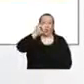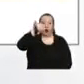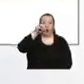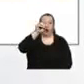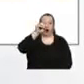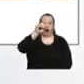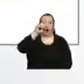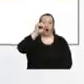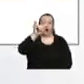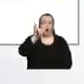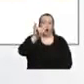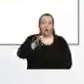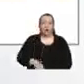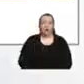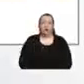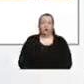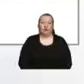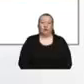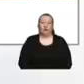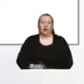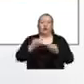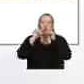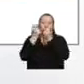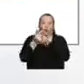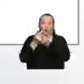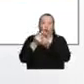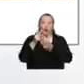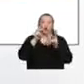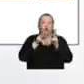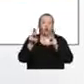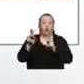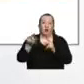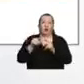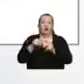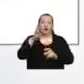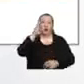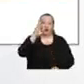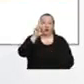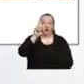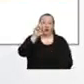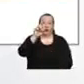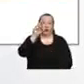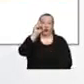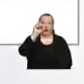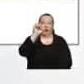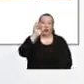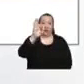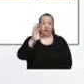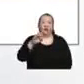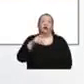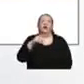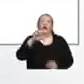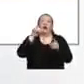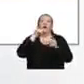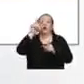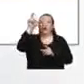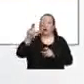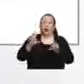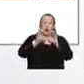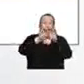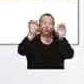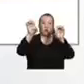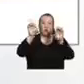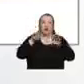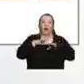el partido popular involucrado en el caso gürtel era un empresario que tenía una red de